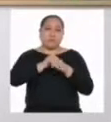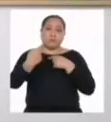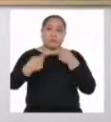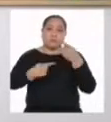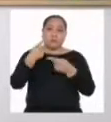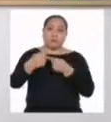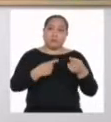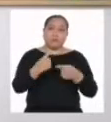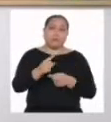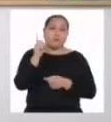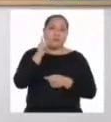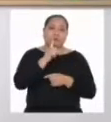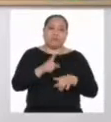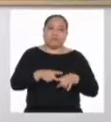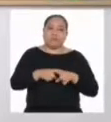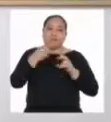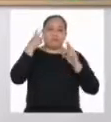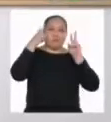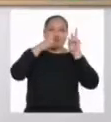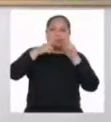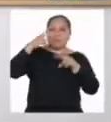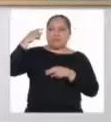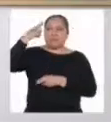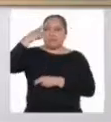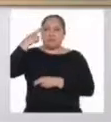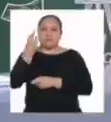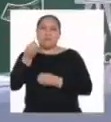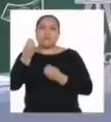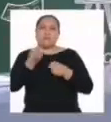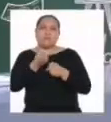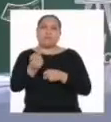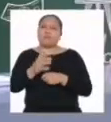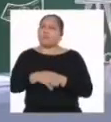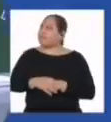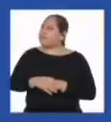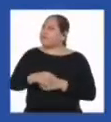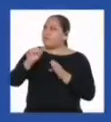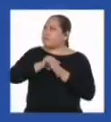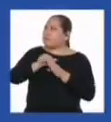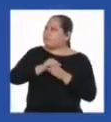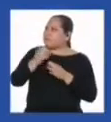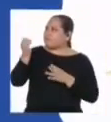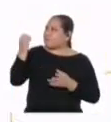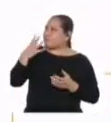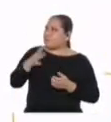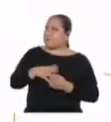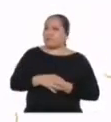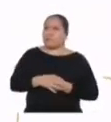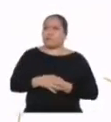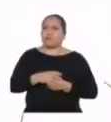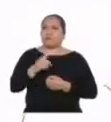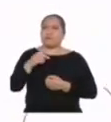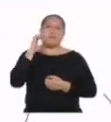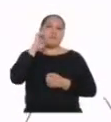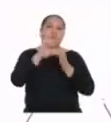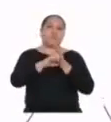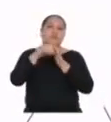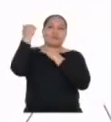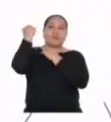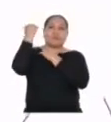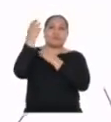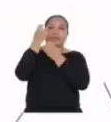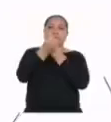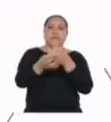cotidianas, sobre las que no nos detenemos a reflexionar en su impacto. ¿A qué prácticas se refiere? Solo en Piura